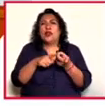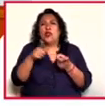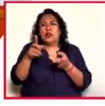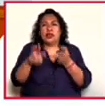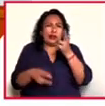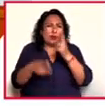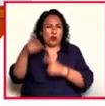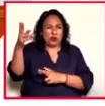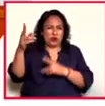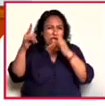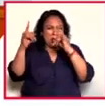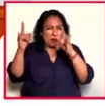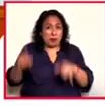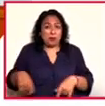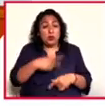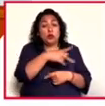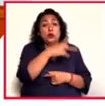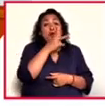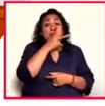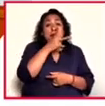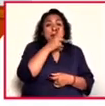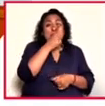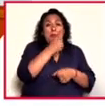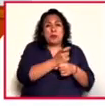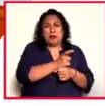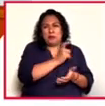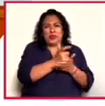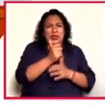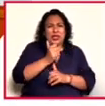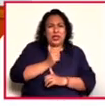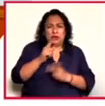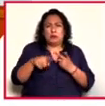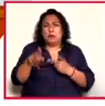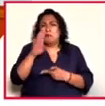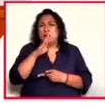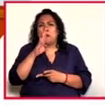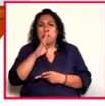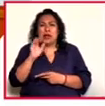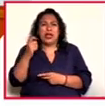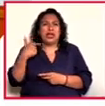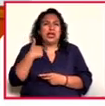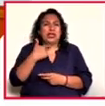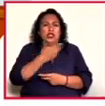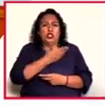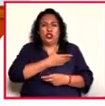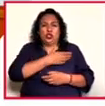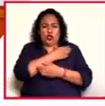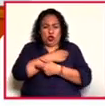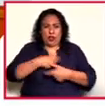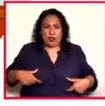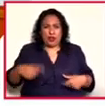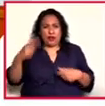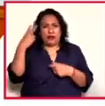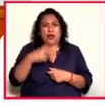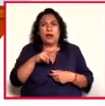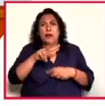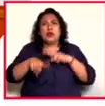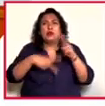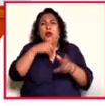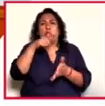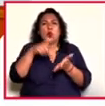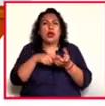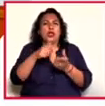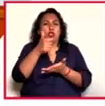revolucionario, mientras su padre, primer pagador del ejército, y su madre, soldadera, viajaban con su regimiento a Ciudad Victoria, Tamaulipas,